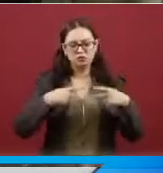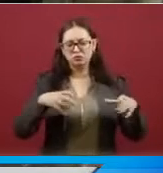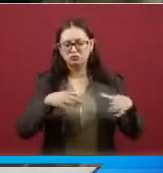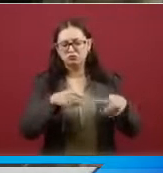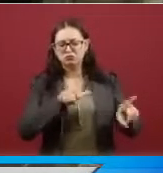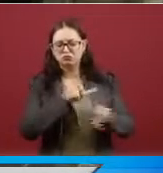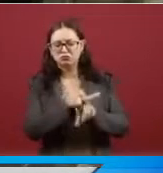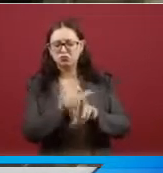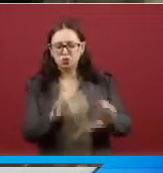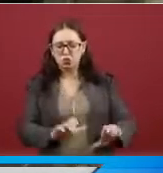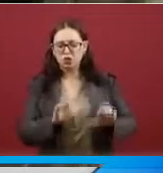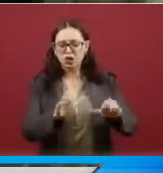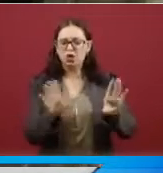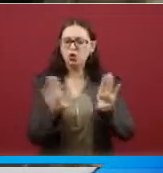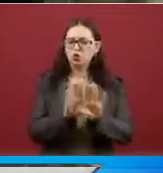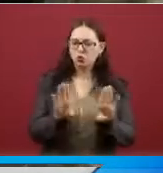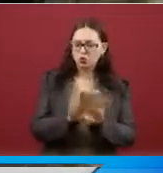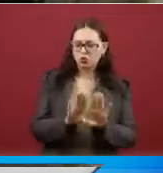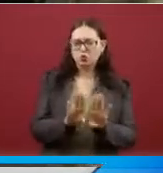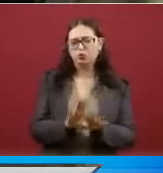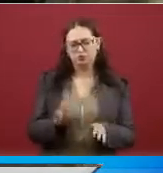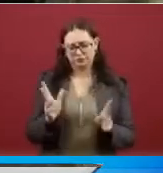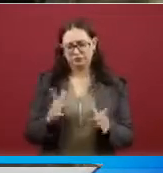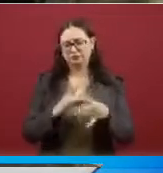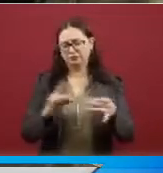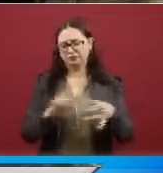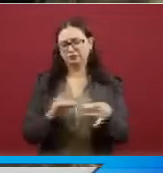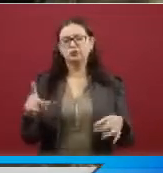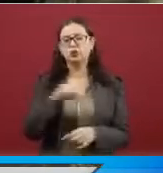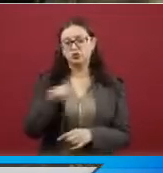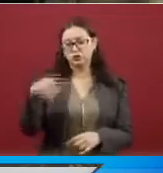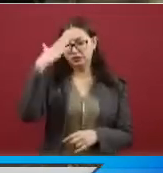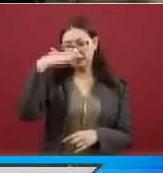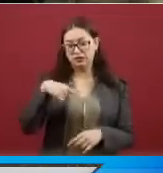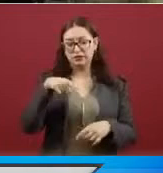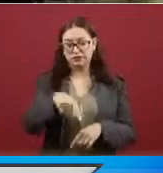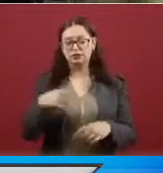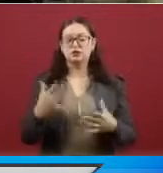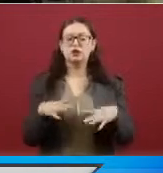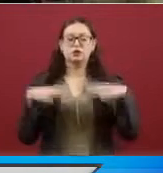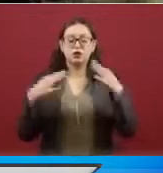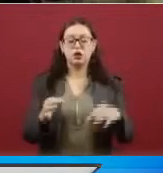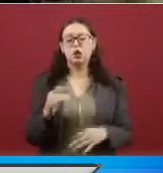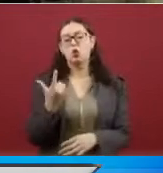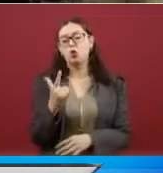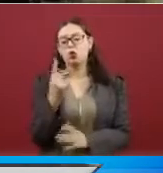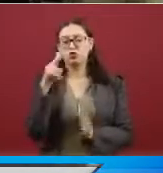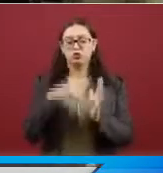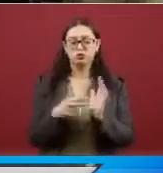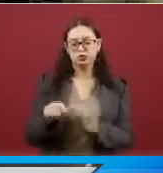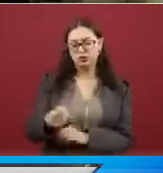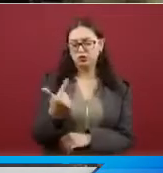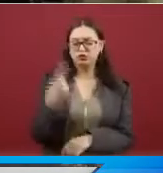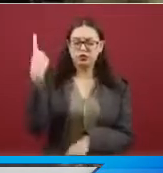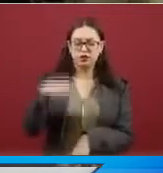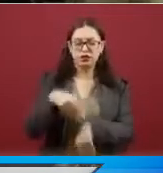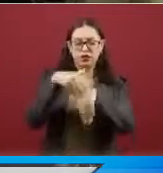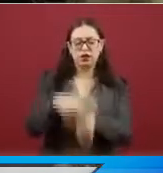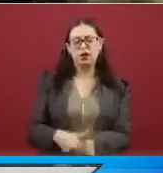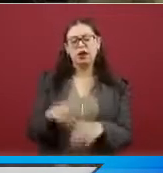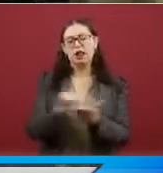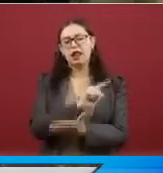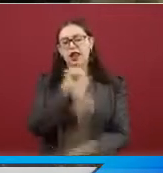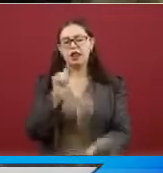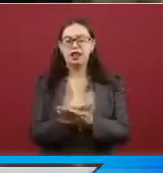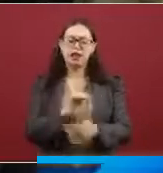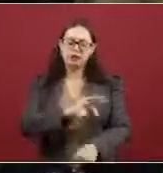este problema. Se arreglará a los beneficiarios de las concesiones públicas de radio y televisión para que sus empleados cuenten con los beneficios laborales que